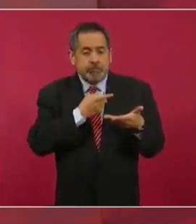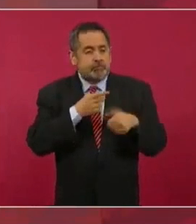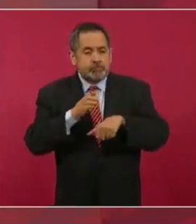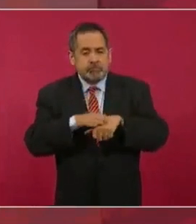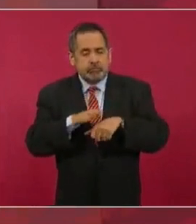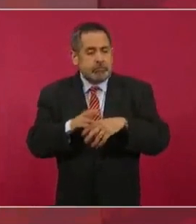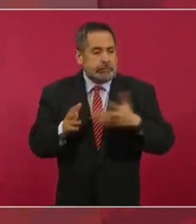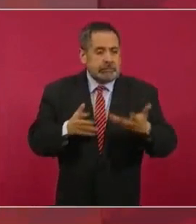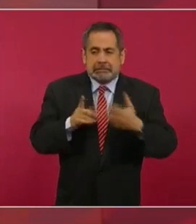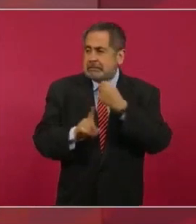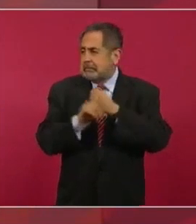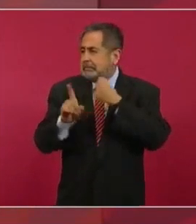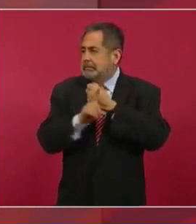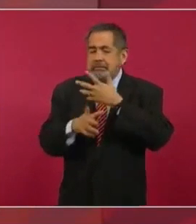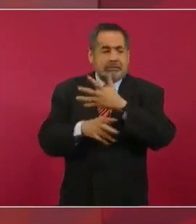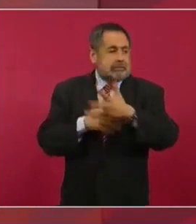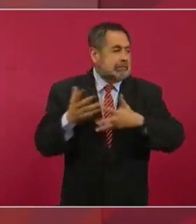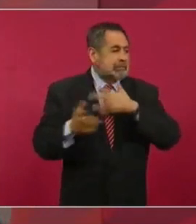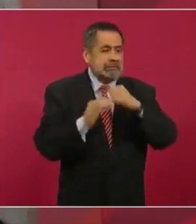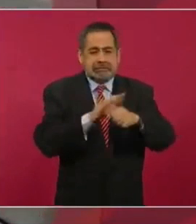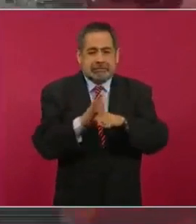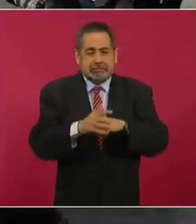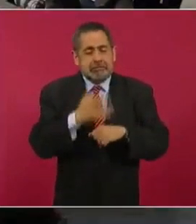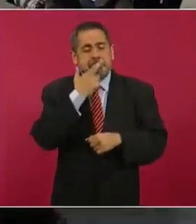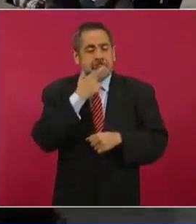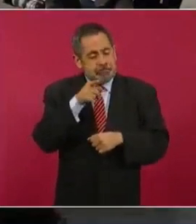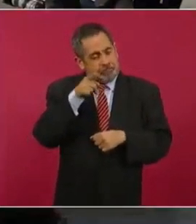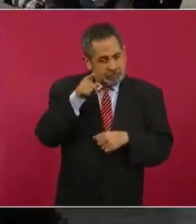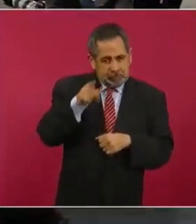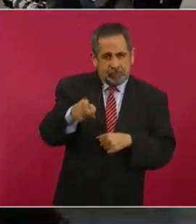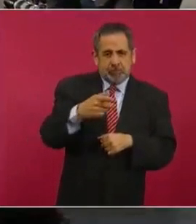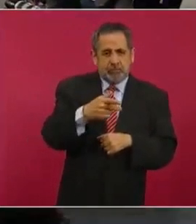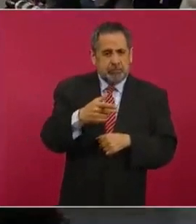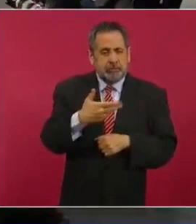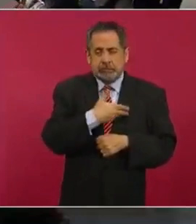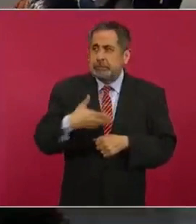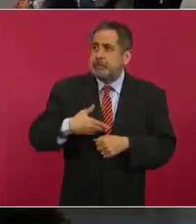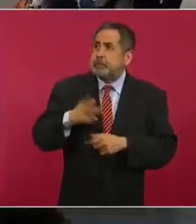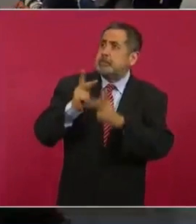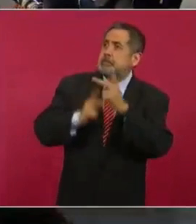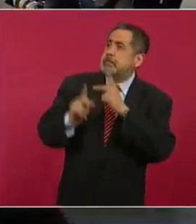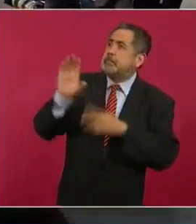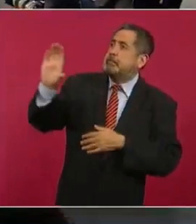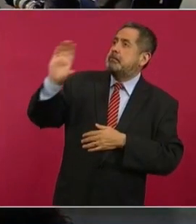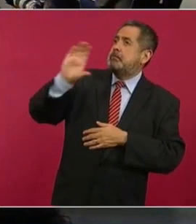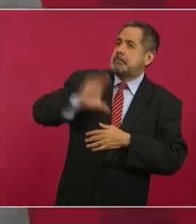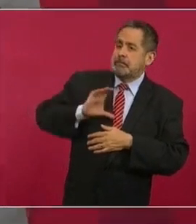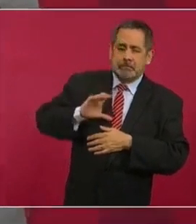que no íbamos a salir si no pedíamos deuda.